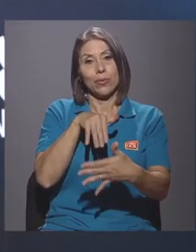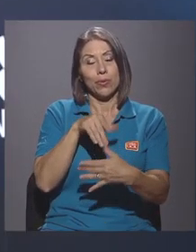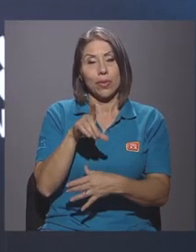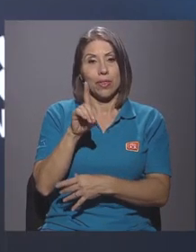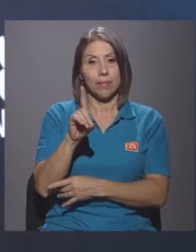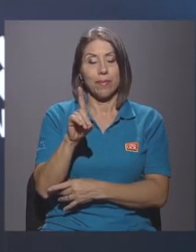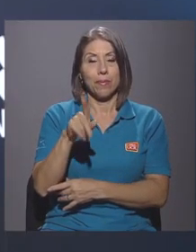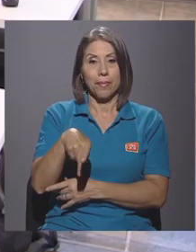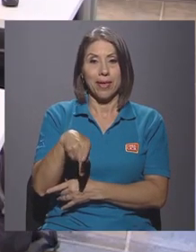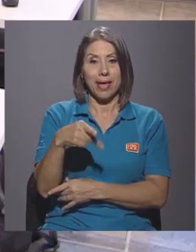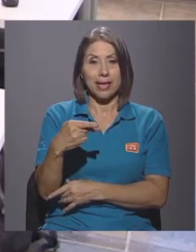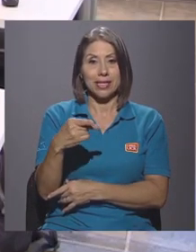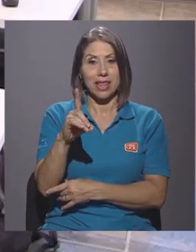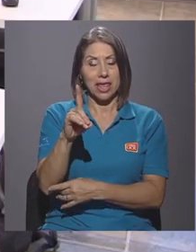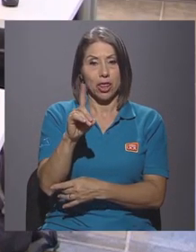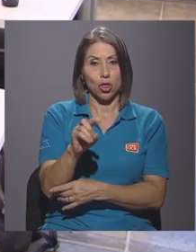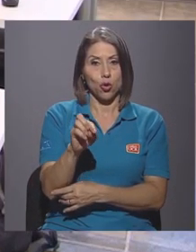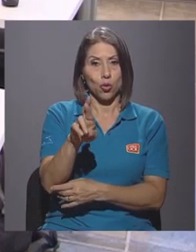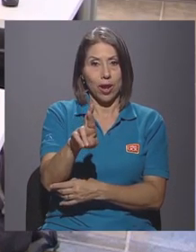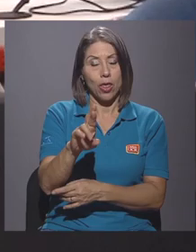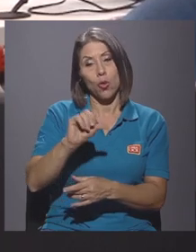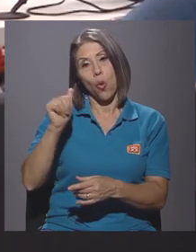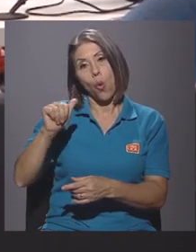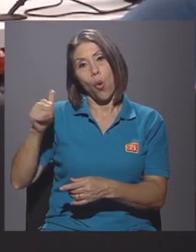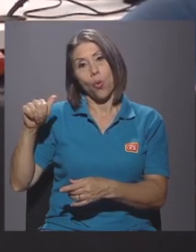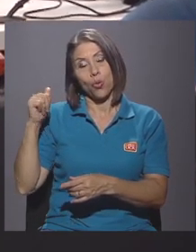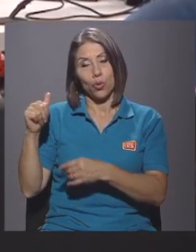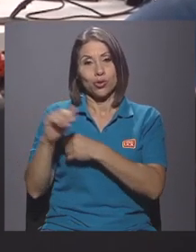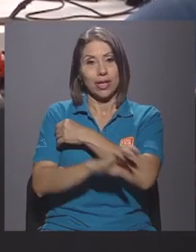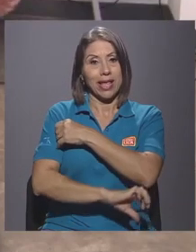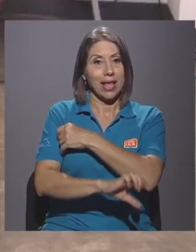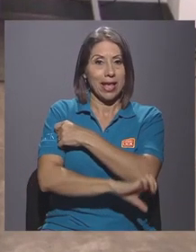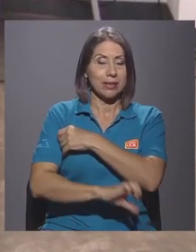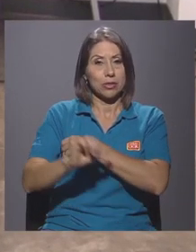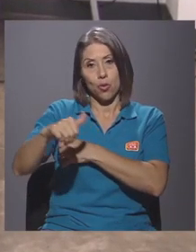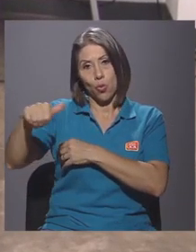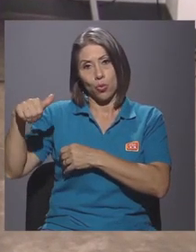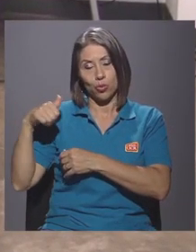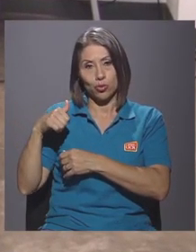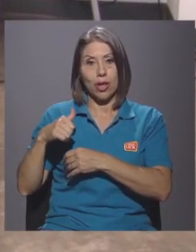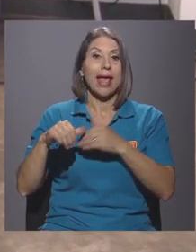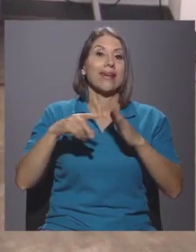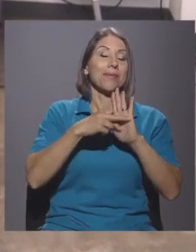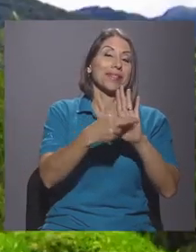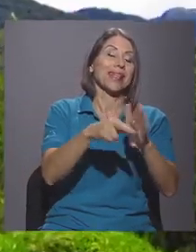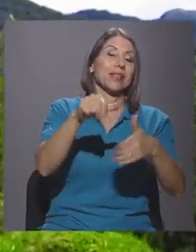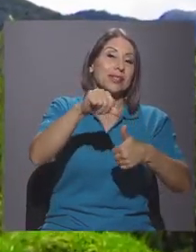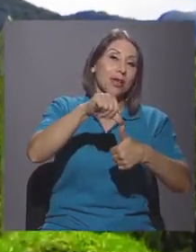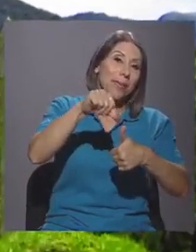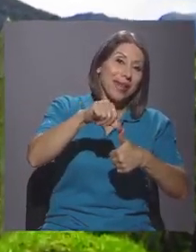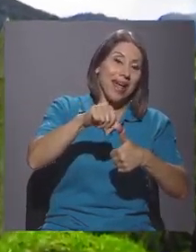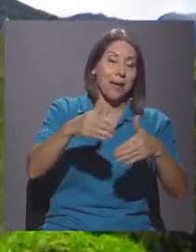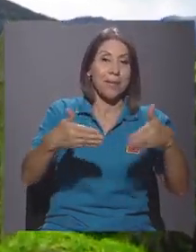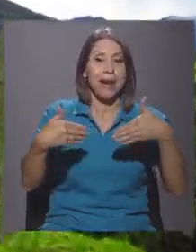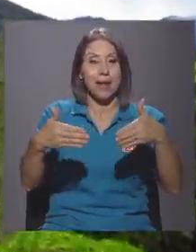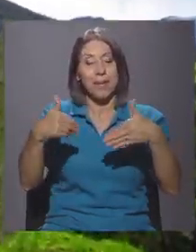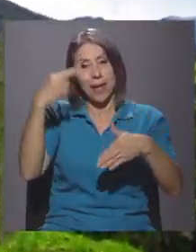otros en el extranjero. En el taller hubo representaciones de los países de Centroamérica, Panamá, México y Perú.